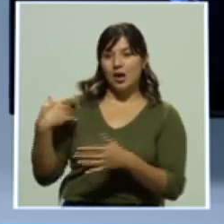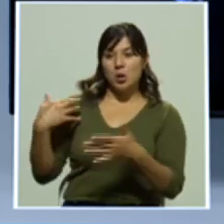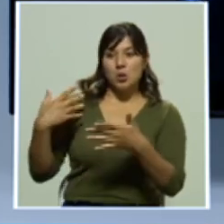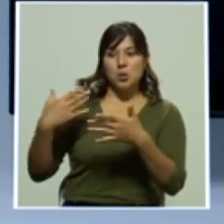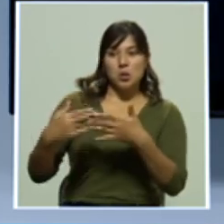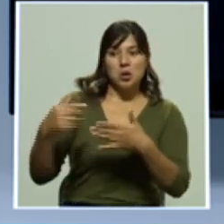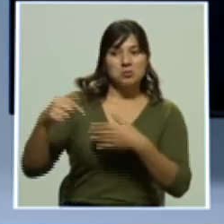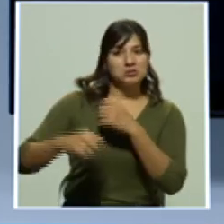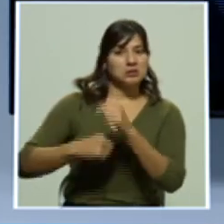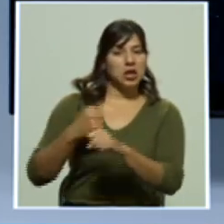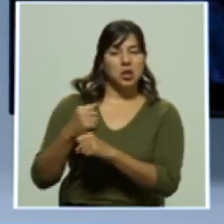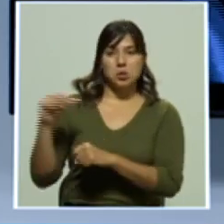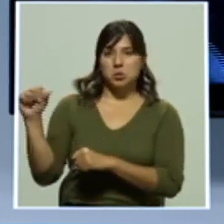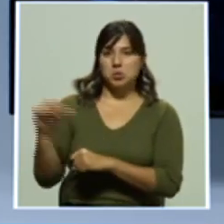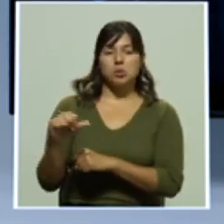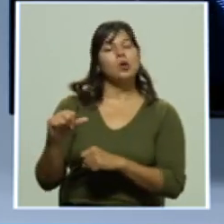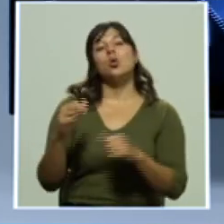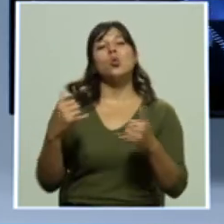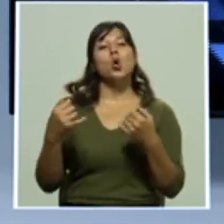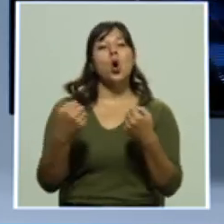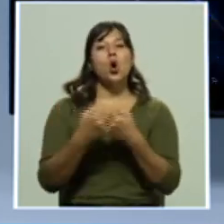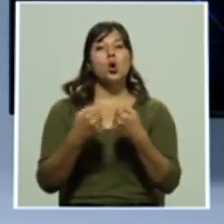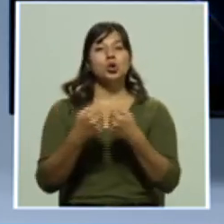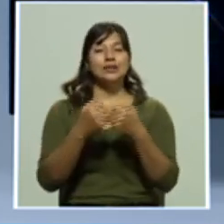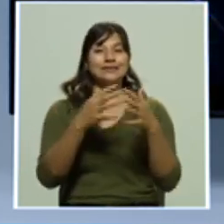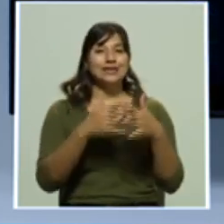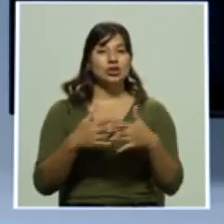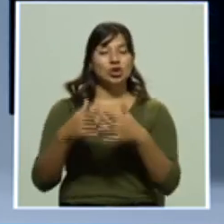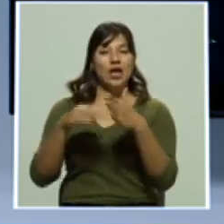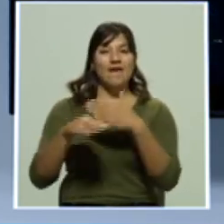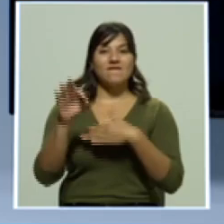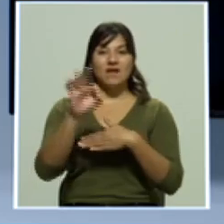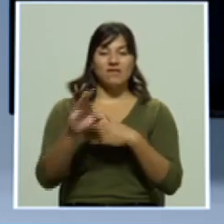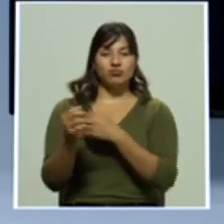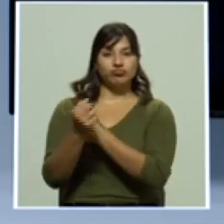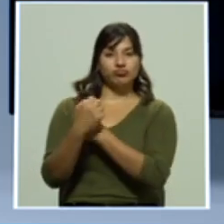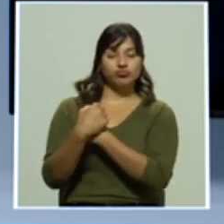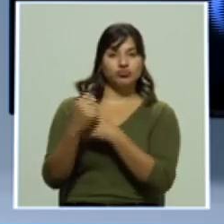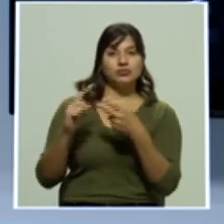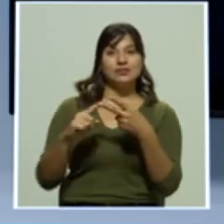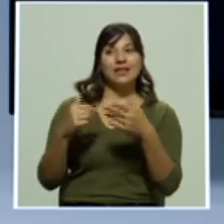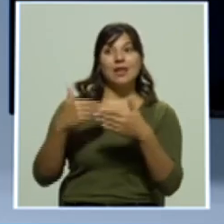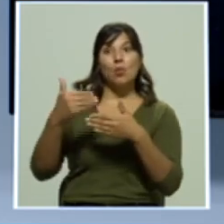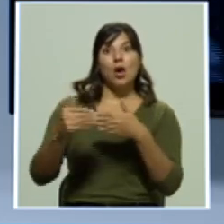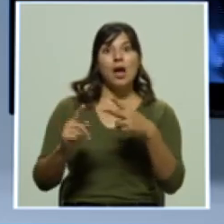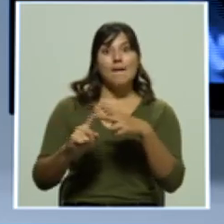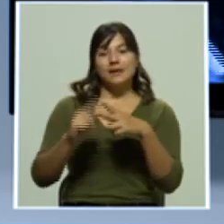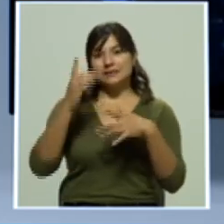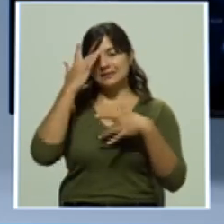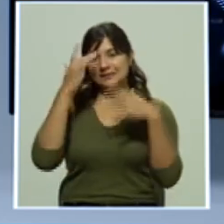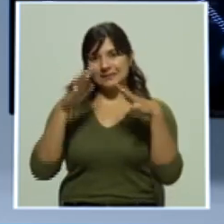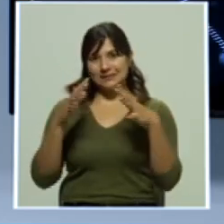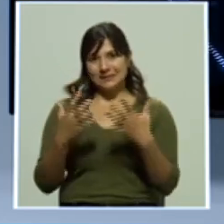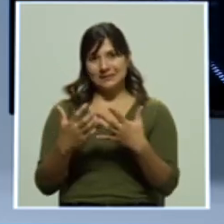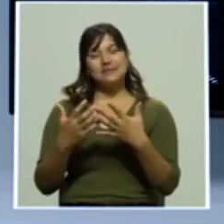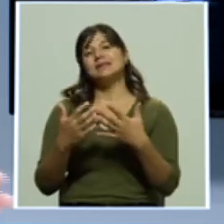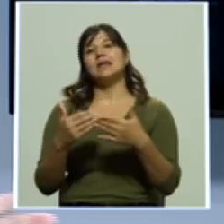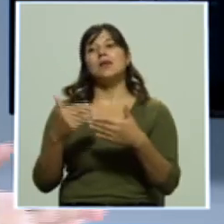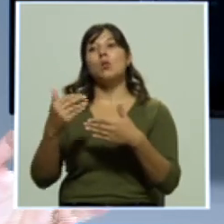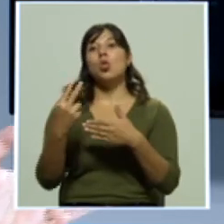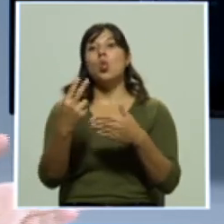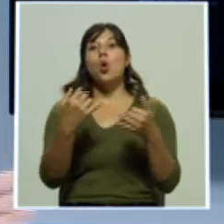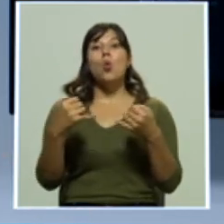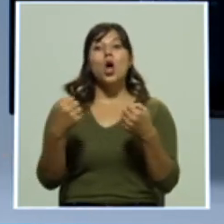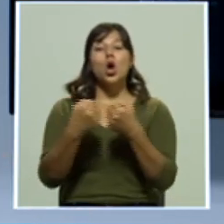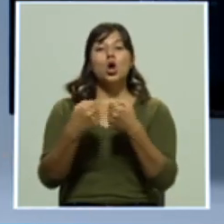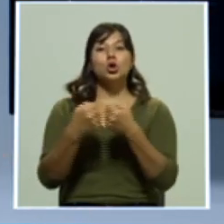se jugó con Estados Unidos un juego en febrero, vino la pandemia, pero después de la pandemia vinieron 2 partidos con Panamá que fueron pues,